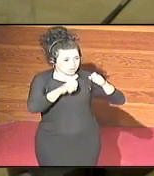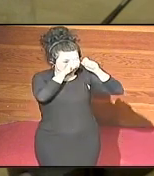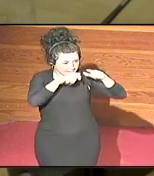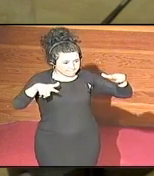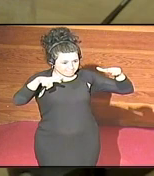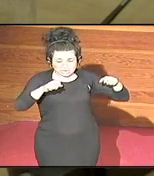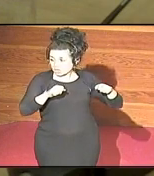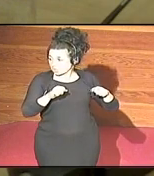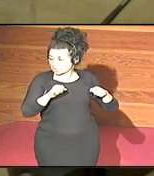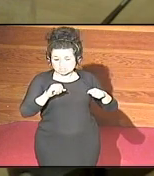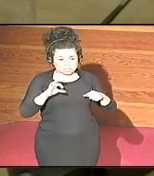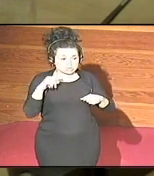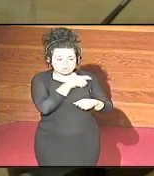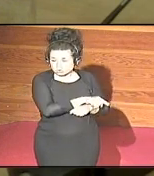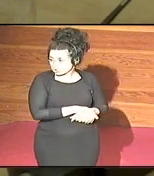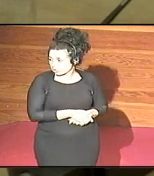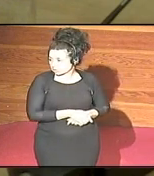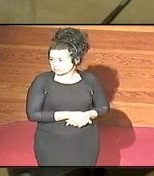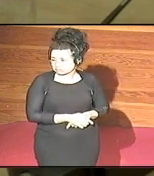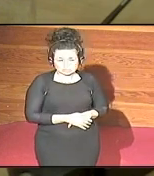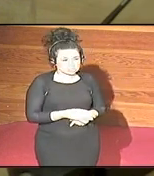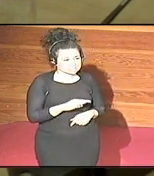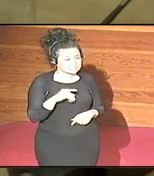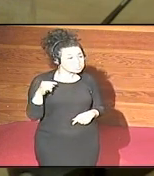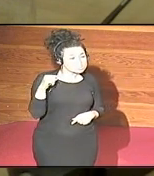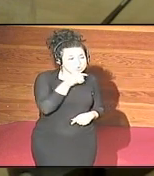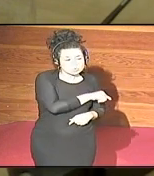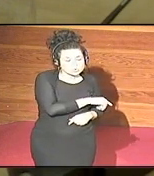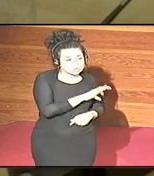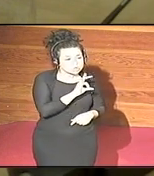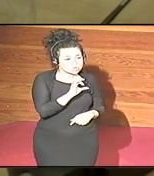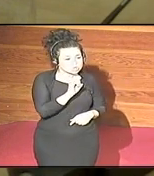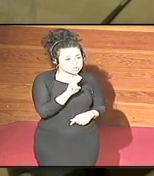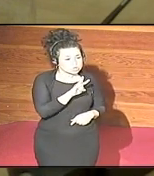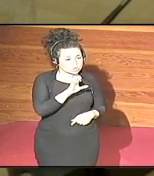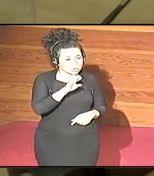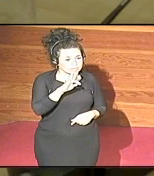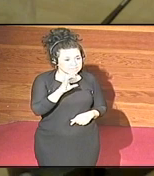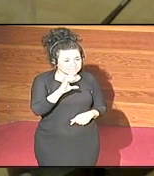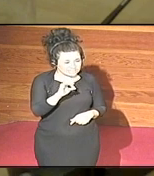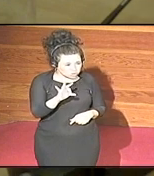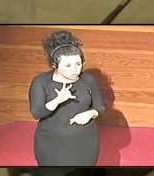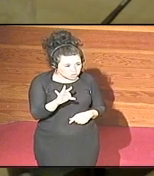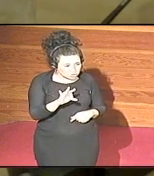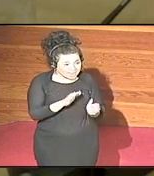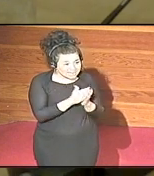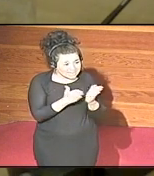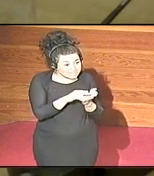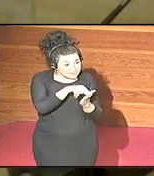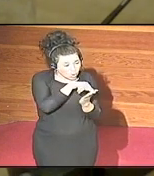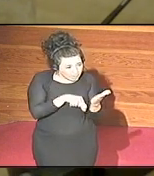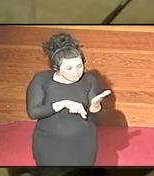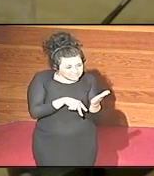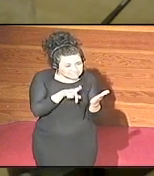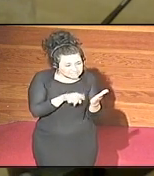Los soviéticos utilizaban, no sé si lo habrás leído, si no os lo recomiendo, un libro, porque no